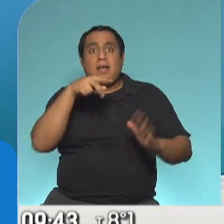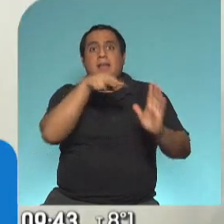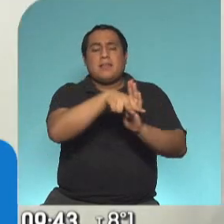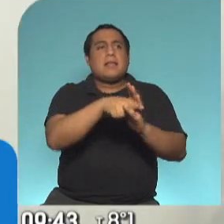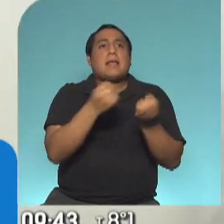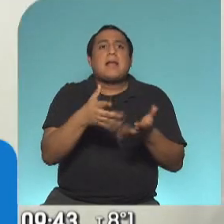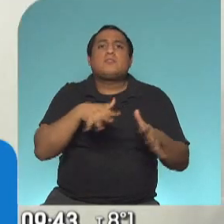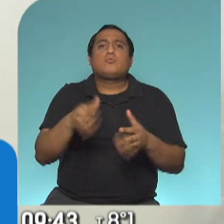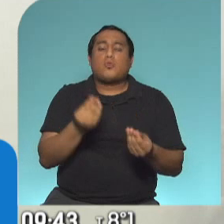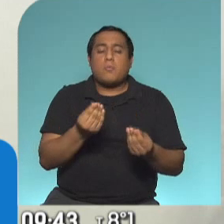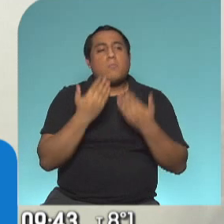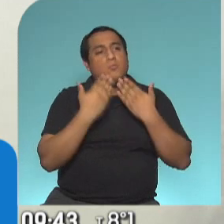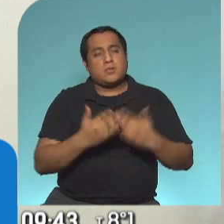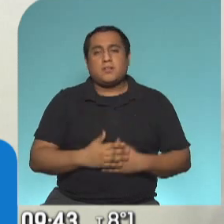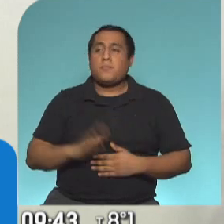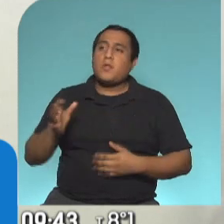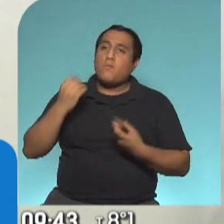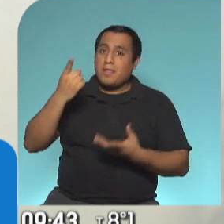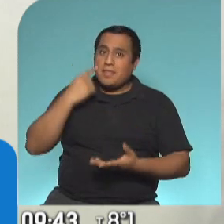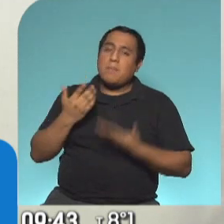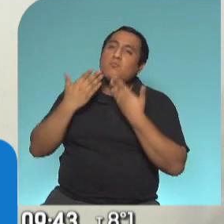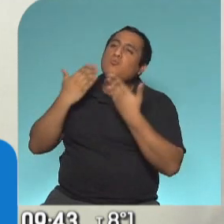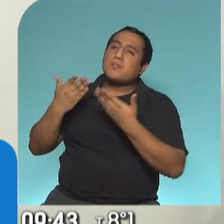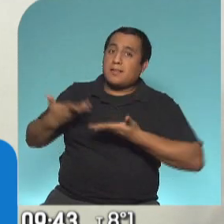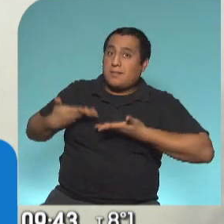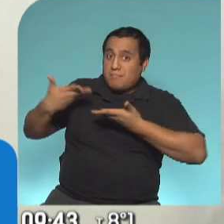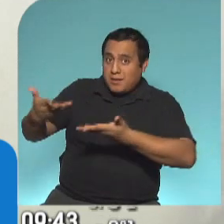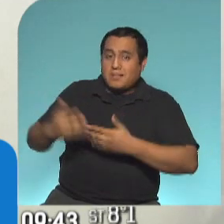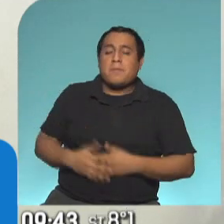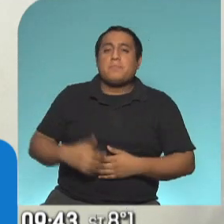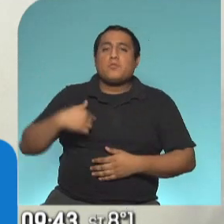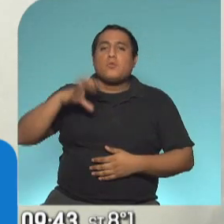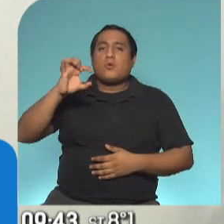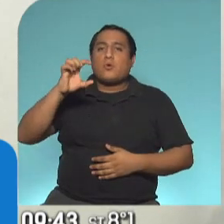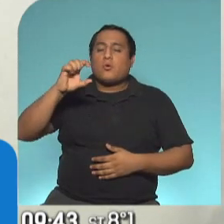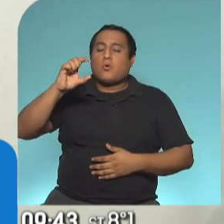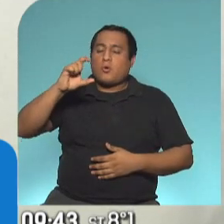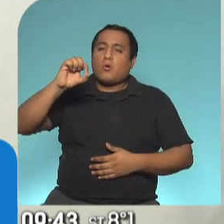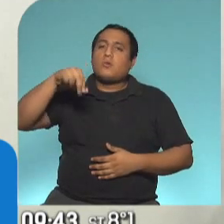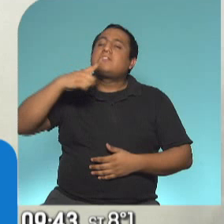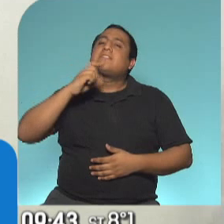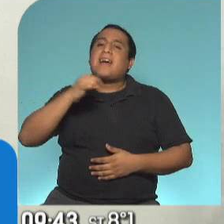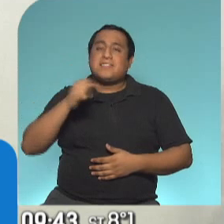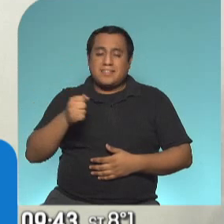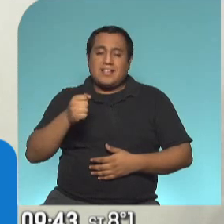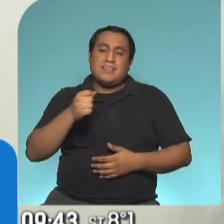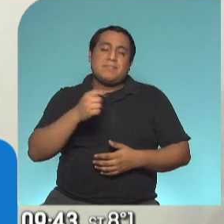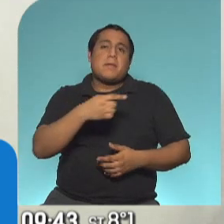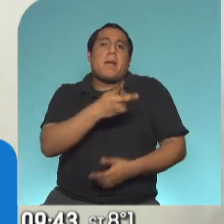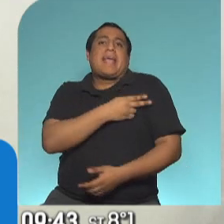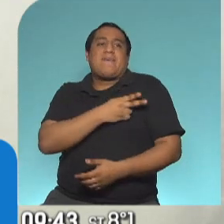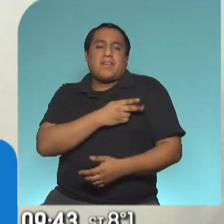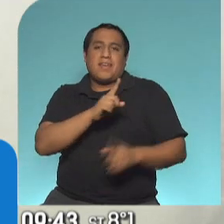gracias hola buenos días agradezco la invitación soy costanza arias jefa de terapia intensiva del hospital posadas